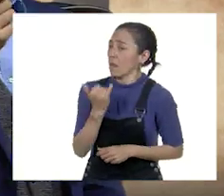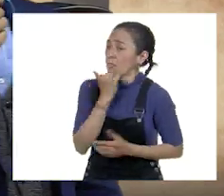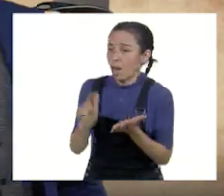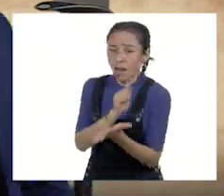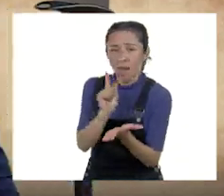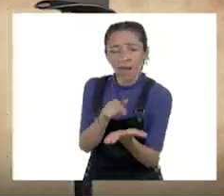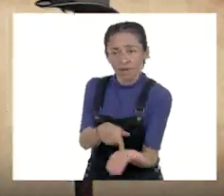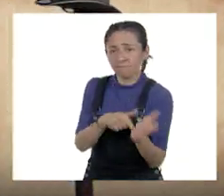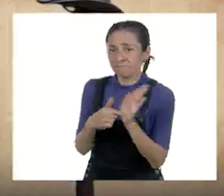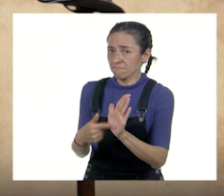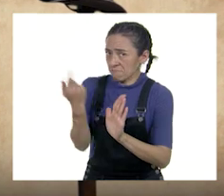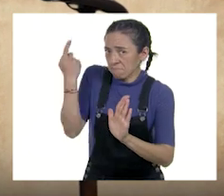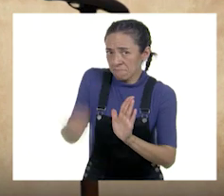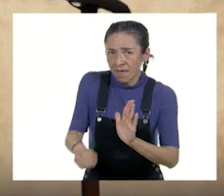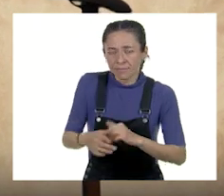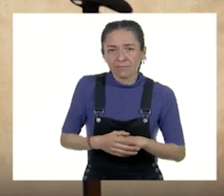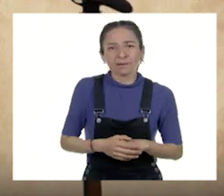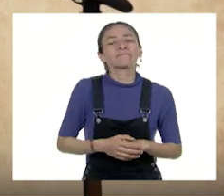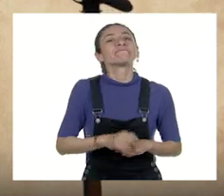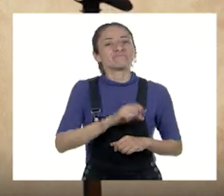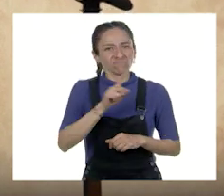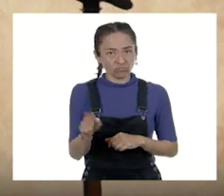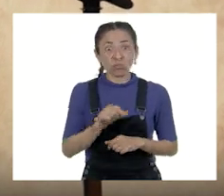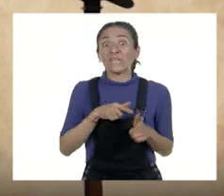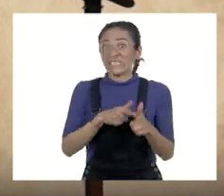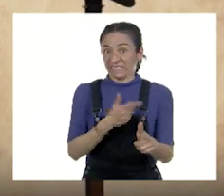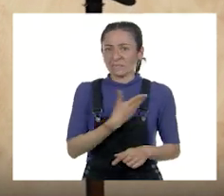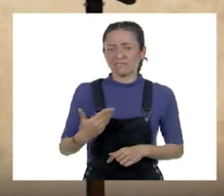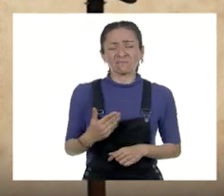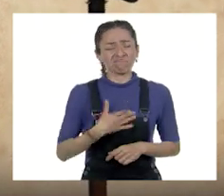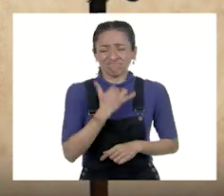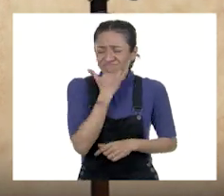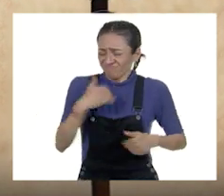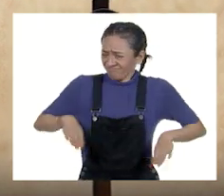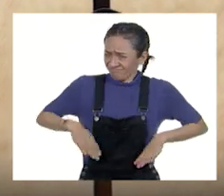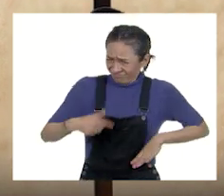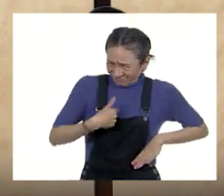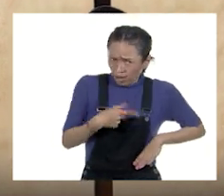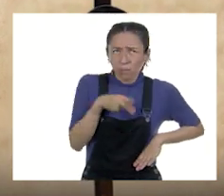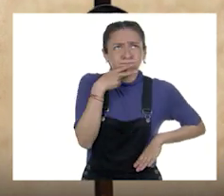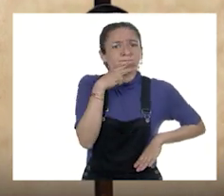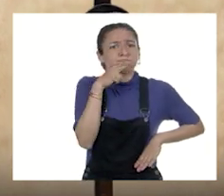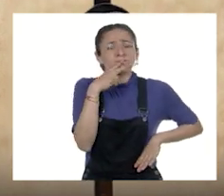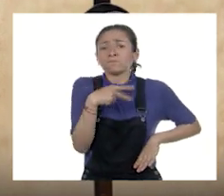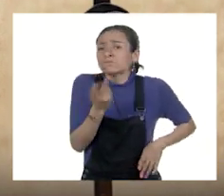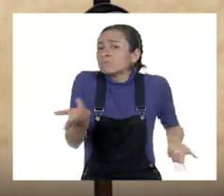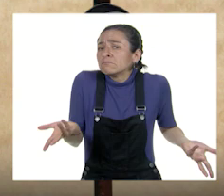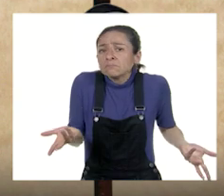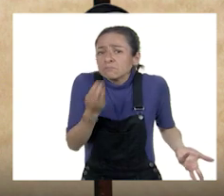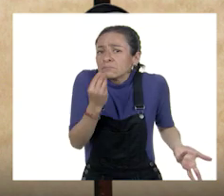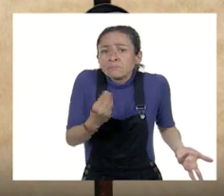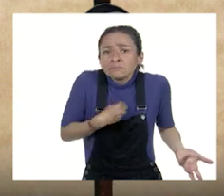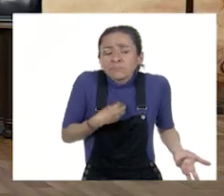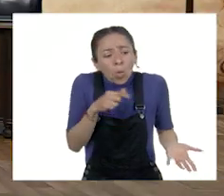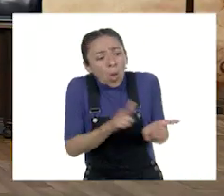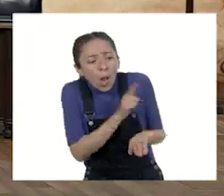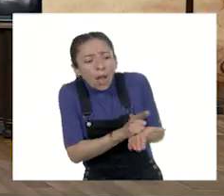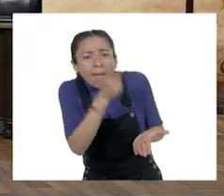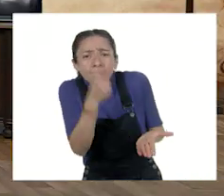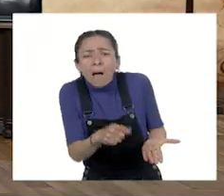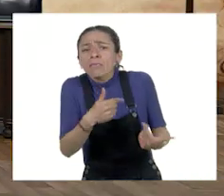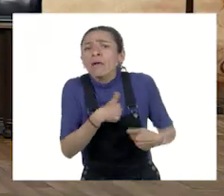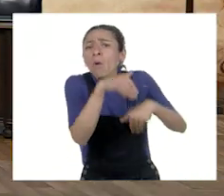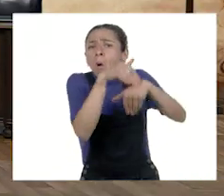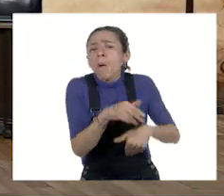presidente inconmovible que continúa: yo soy un gran fumador y aquí me tienen ustedes cumpliendo con la ley. Y el